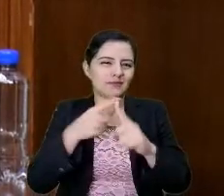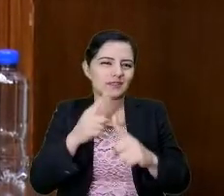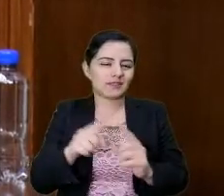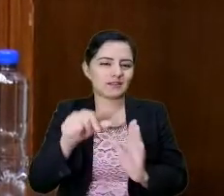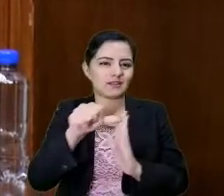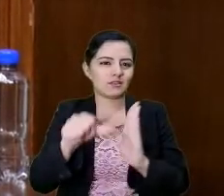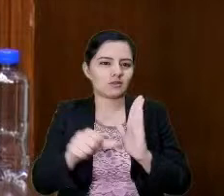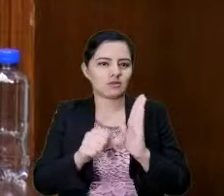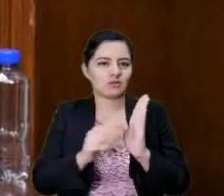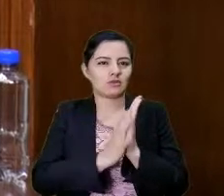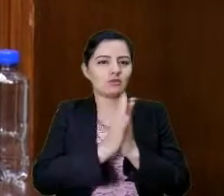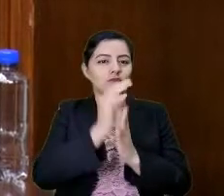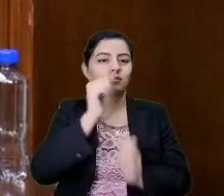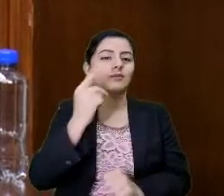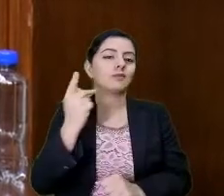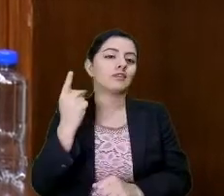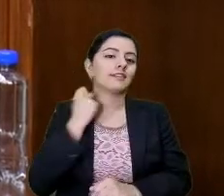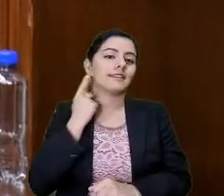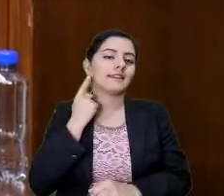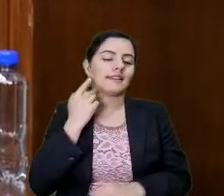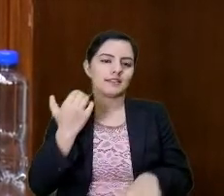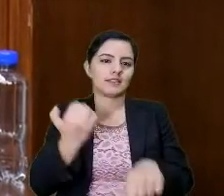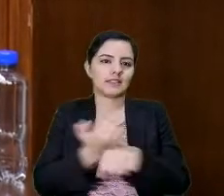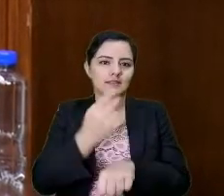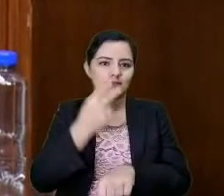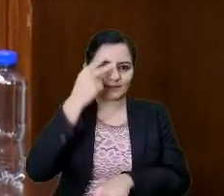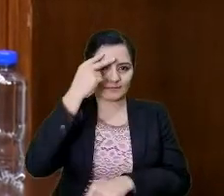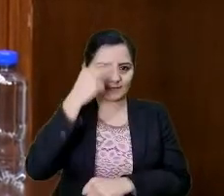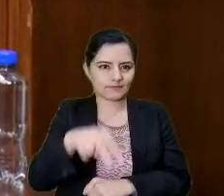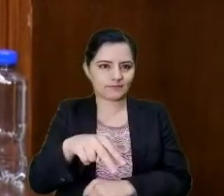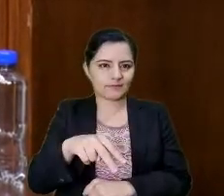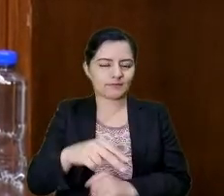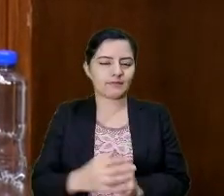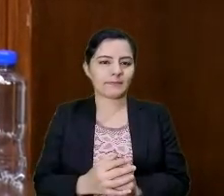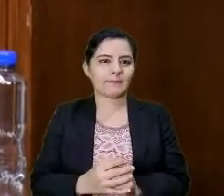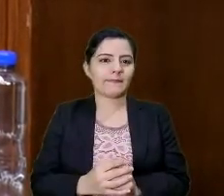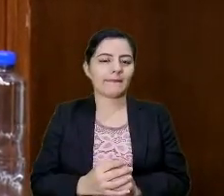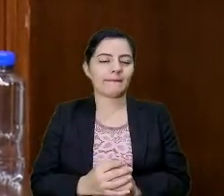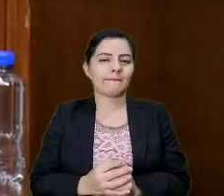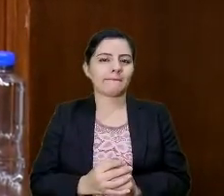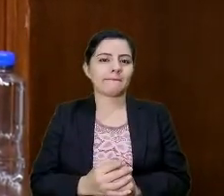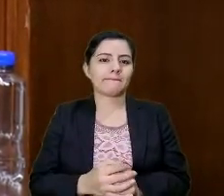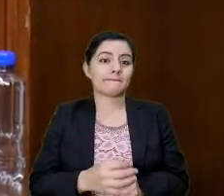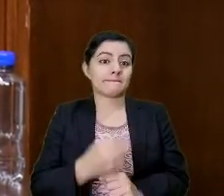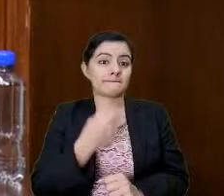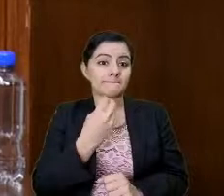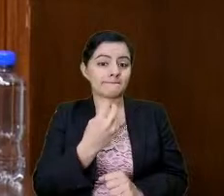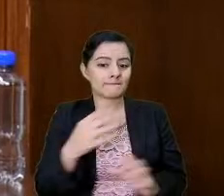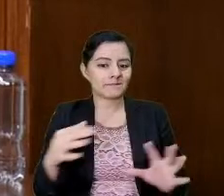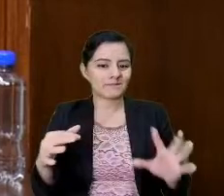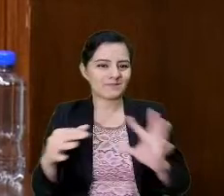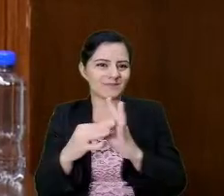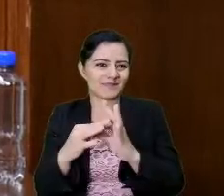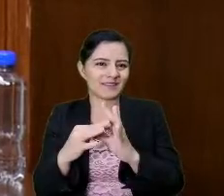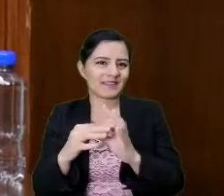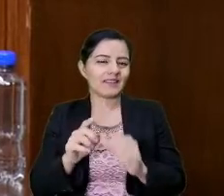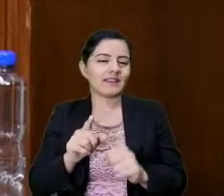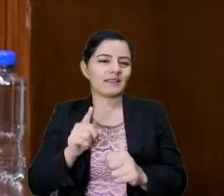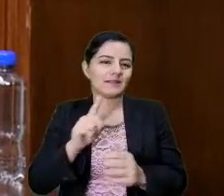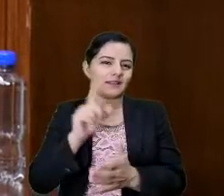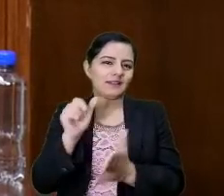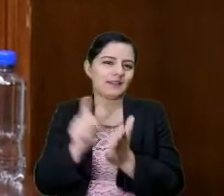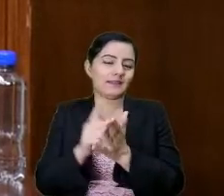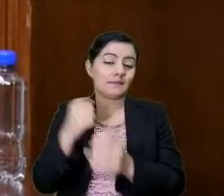Constitución Política del Estado Libre y Soberano de México, misma que se ajusta a los principios establecidos en